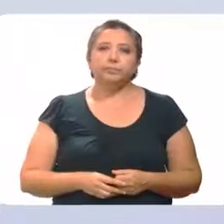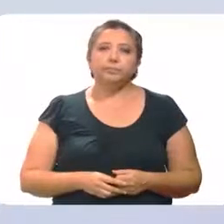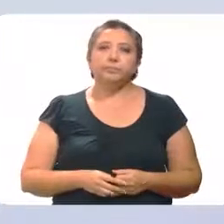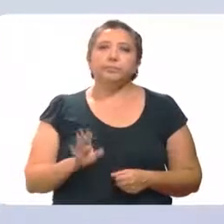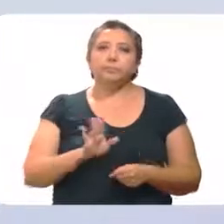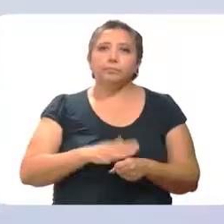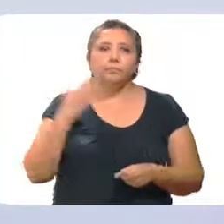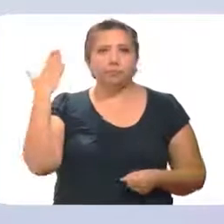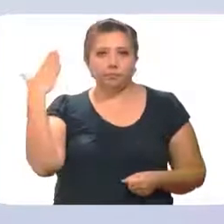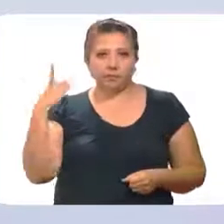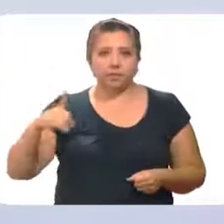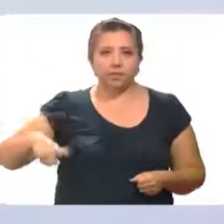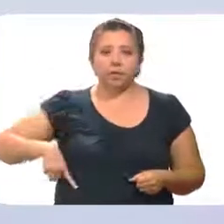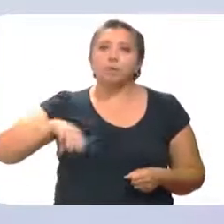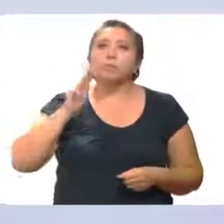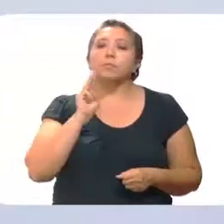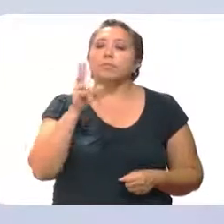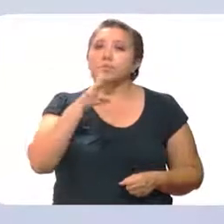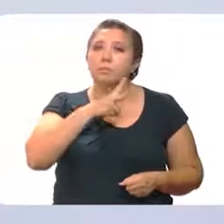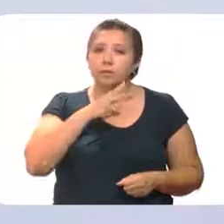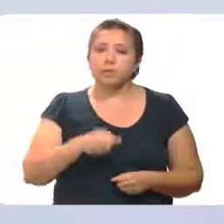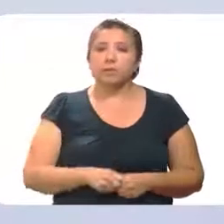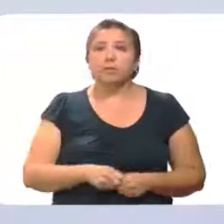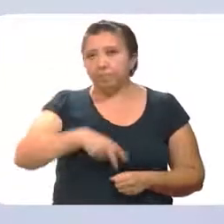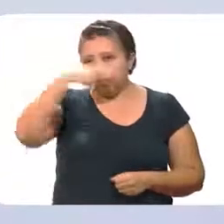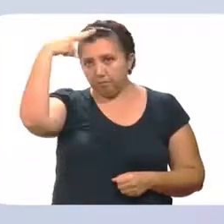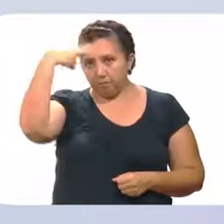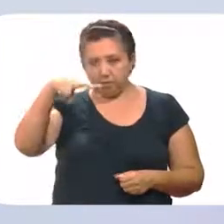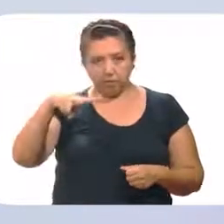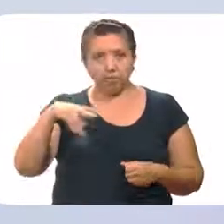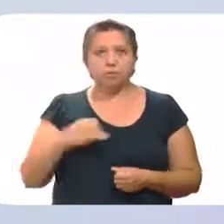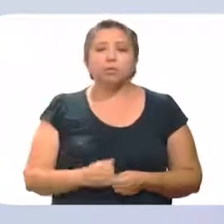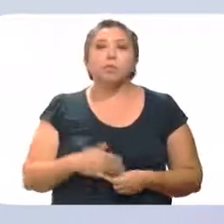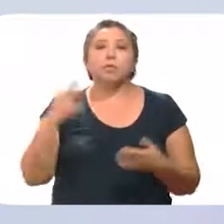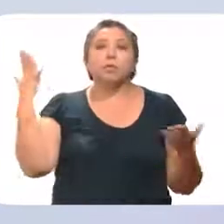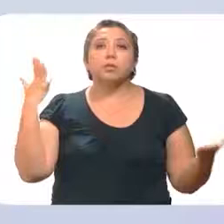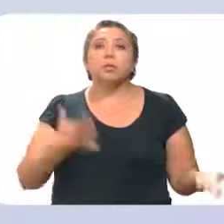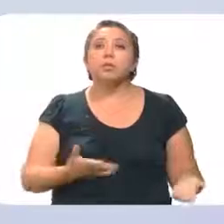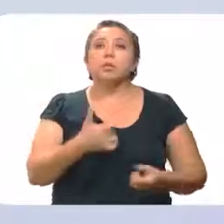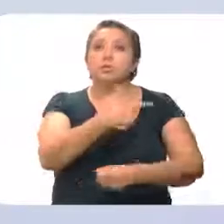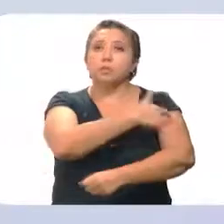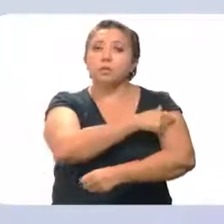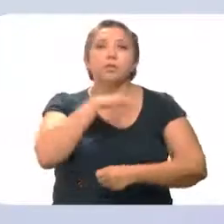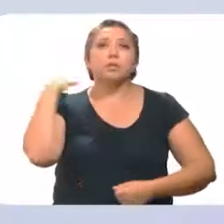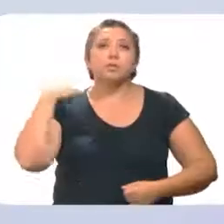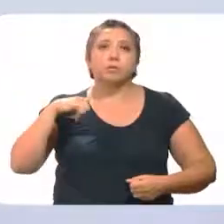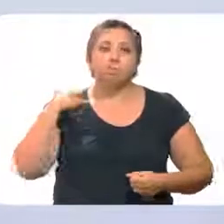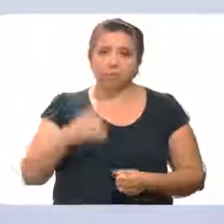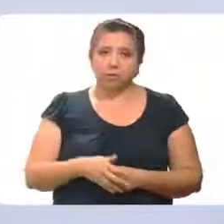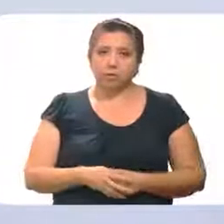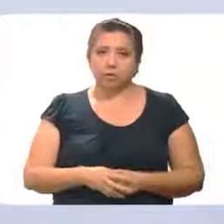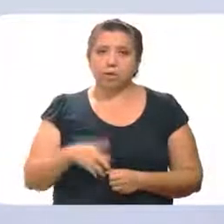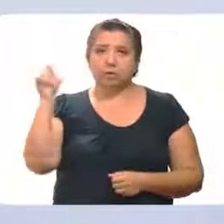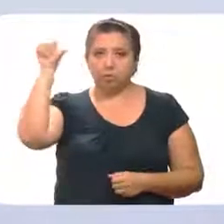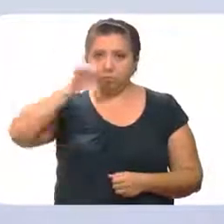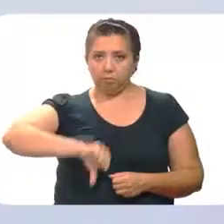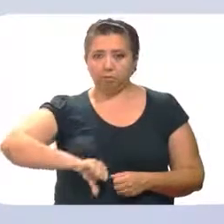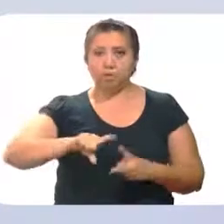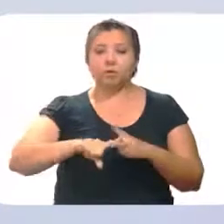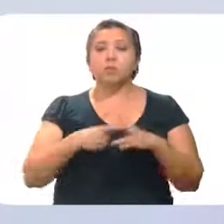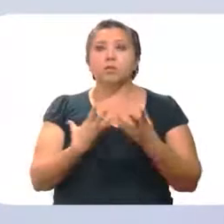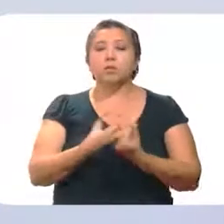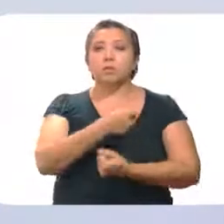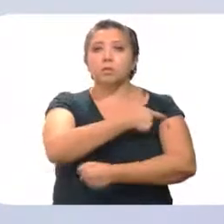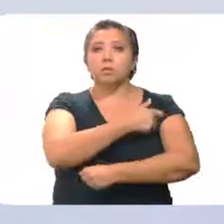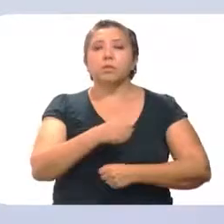Por gestiones del gobernador Mauricio Vila Dosal, la Federación ha enviado miles de vacunas contra el coronavirus a Yucatán. El día de hoy iniciamos